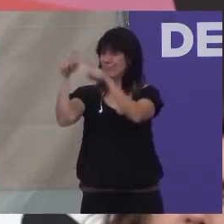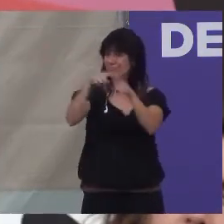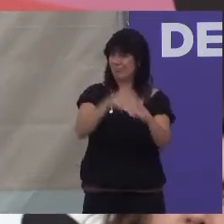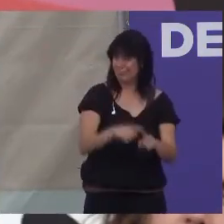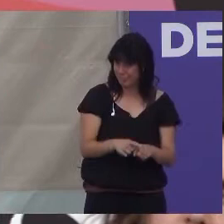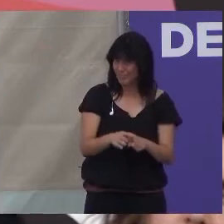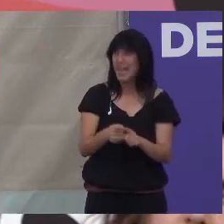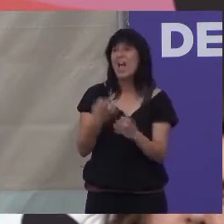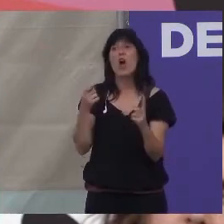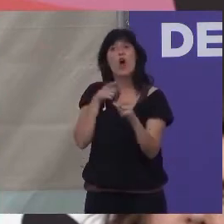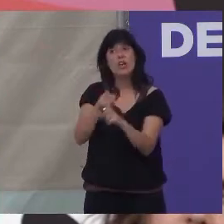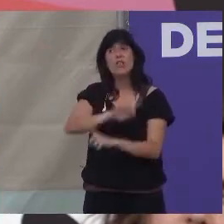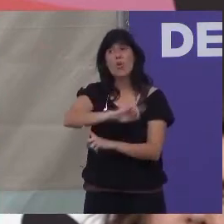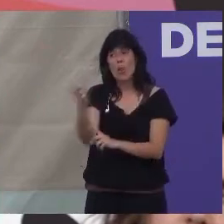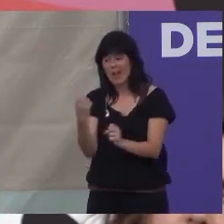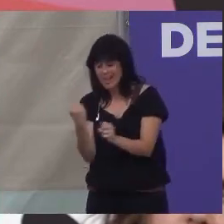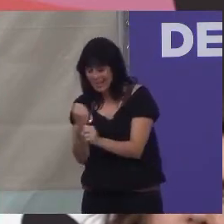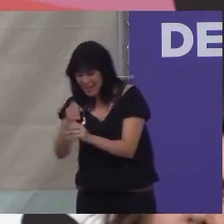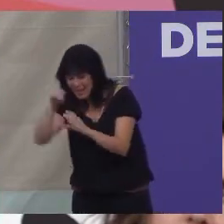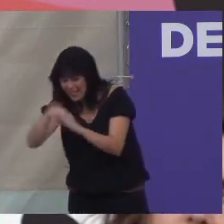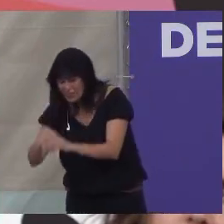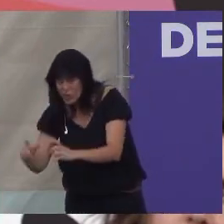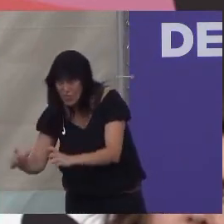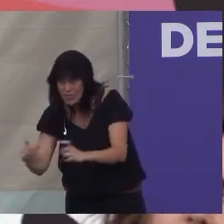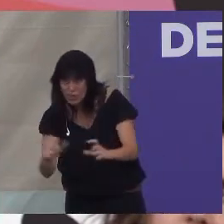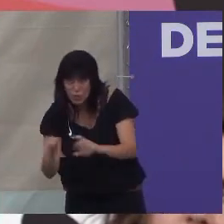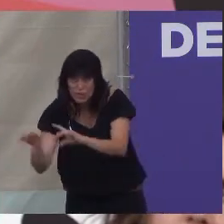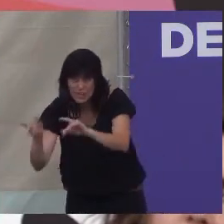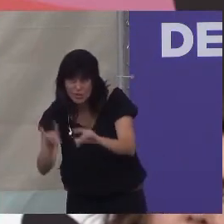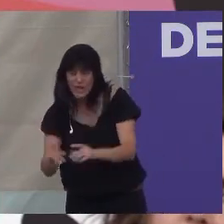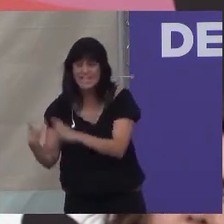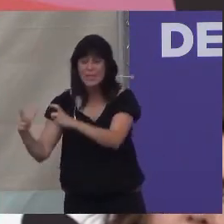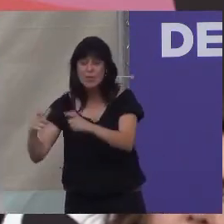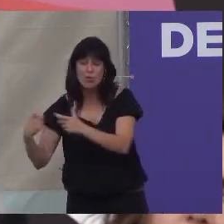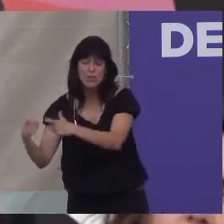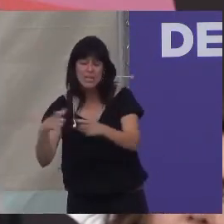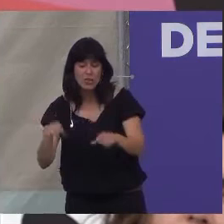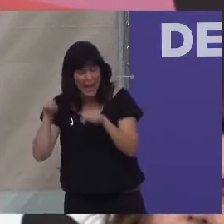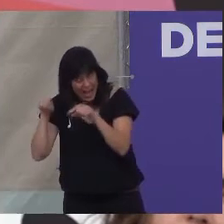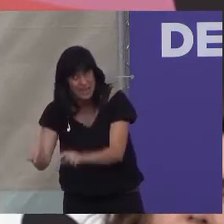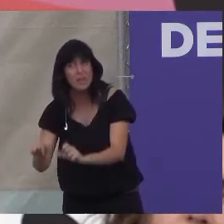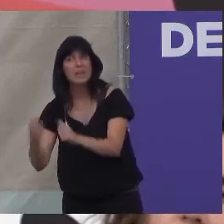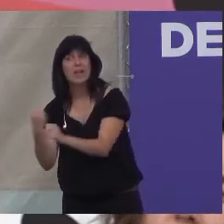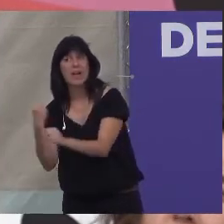trabajar desde los círculos territoriales y sectoriales,